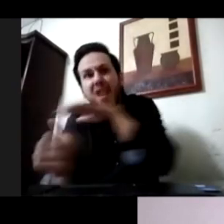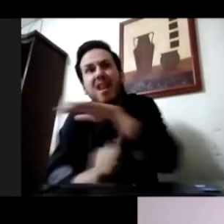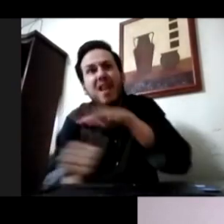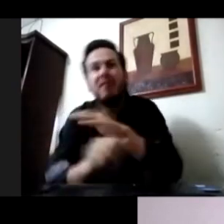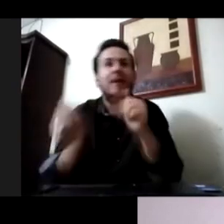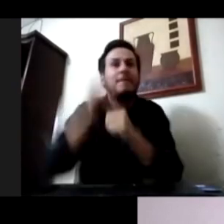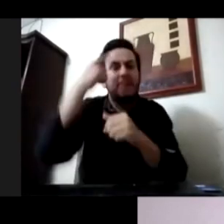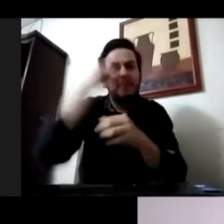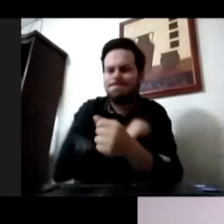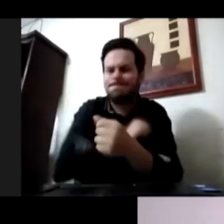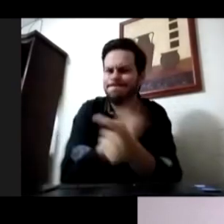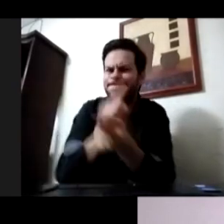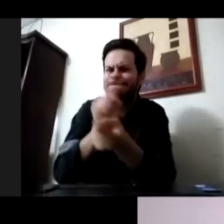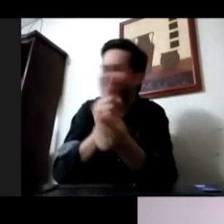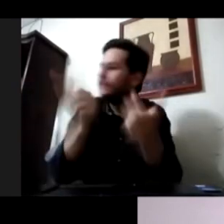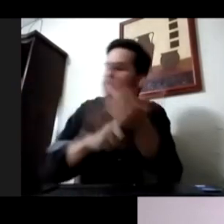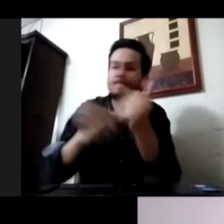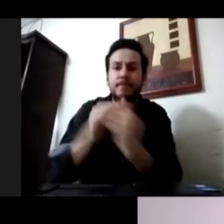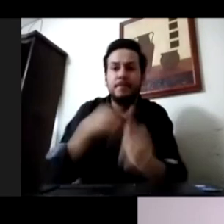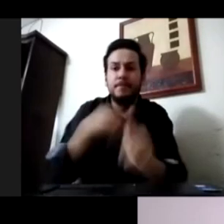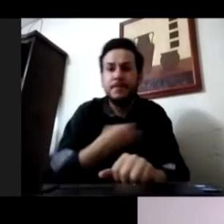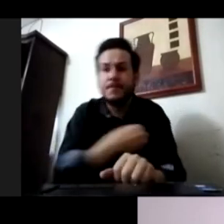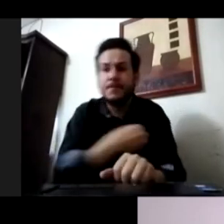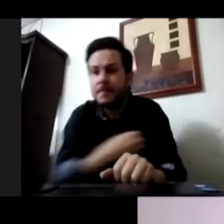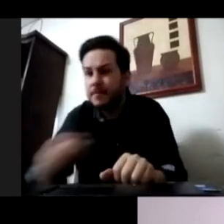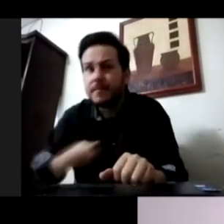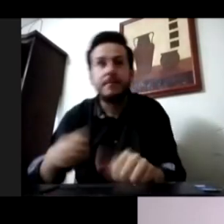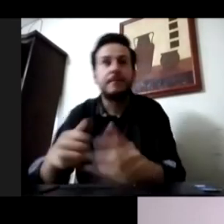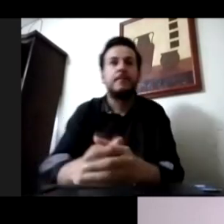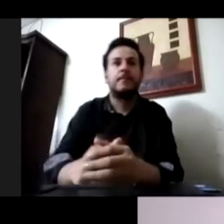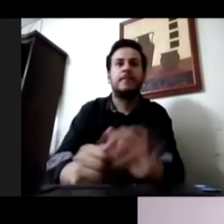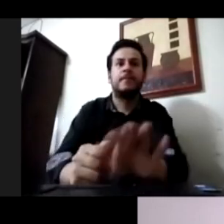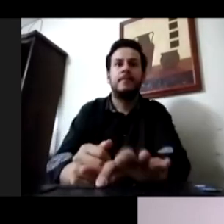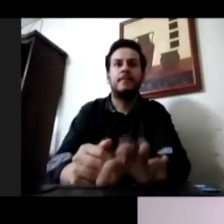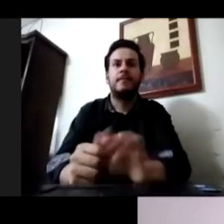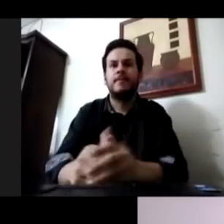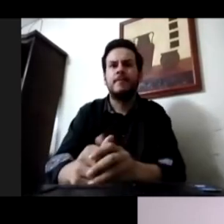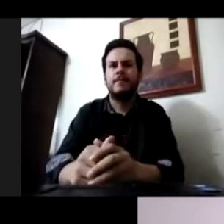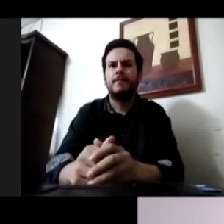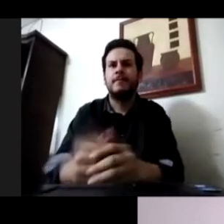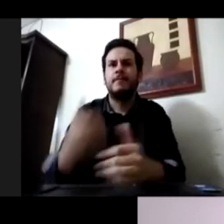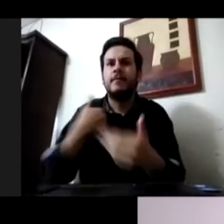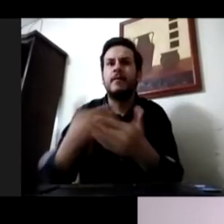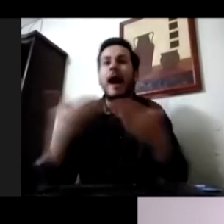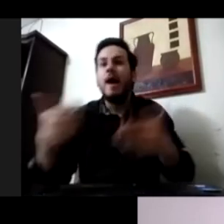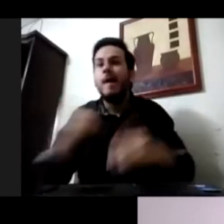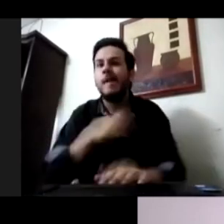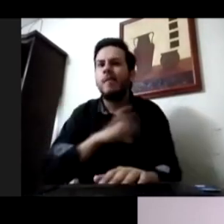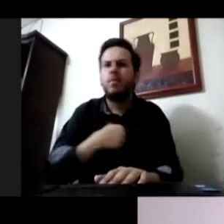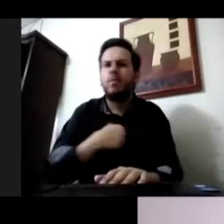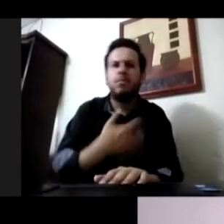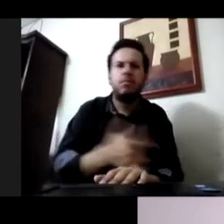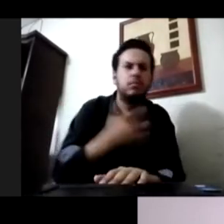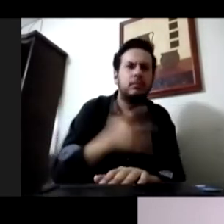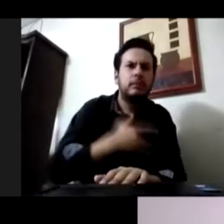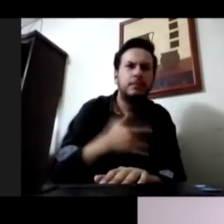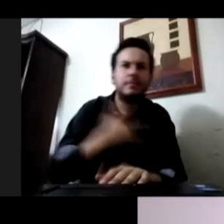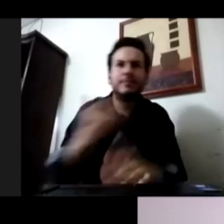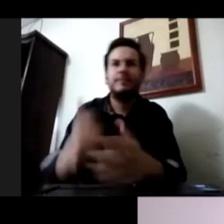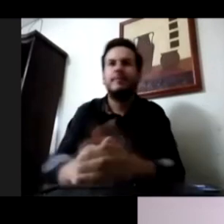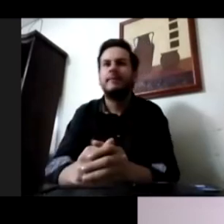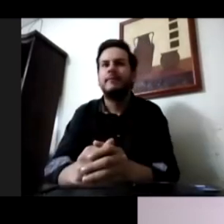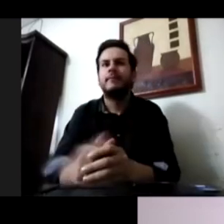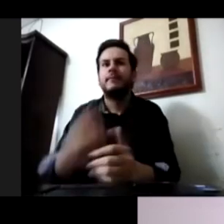acercamiento obligado. Porque las relaciones ya previamente establecidas como relaciones